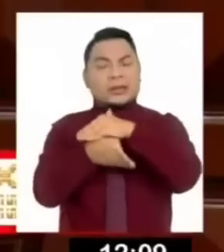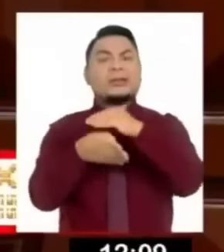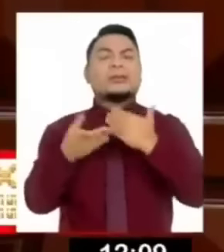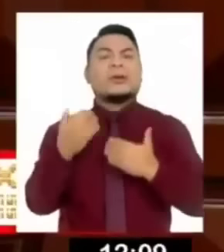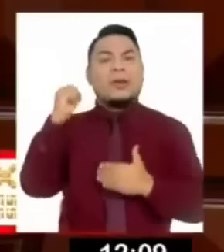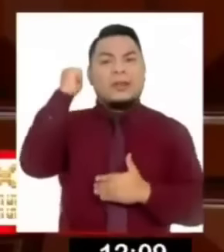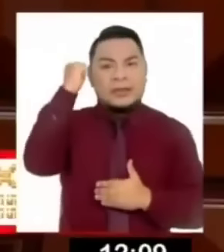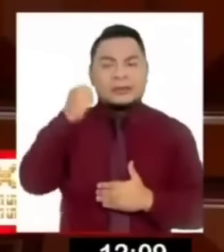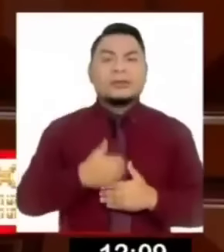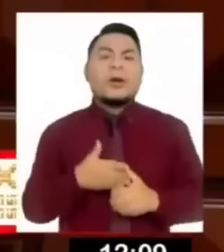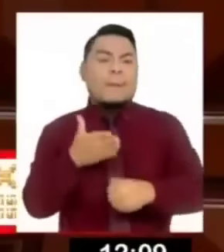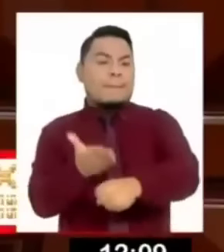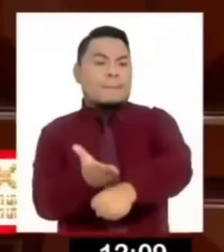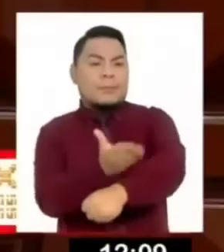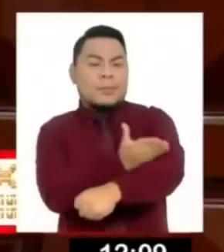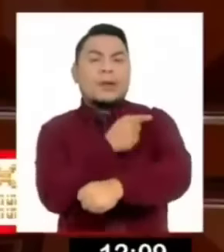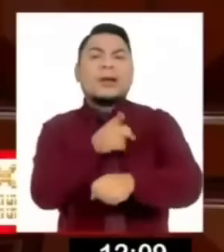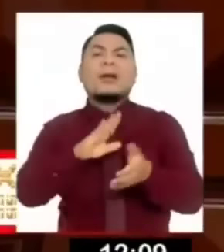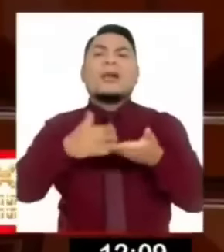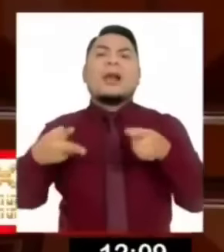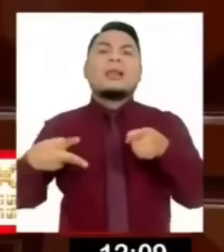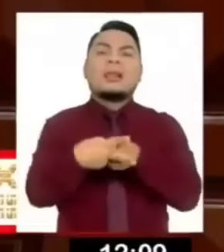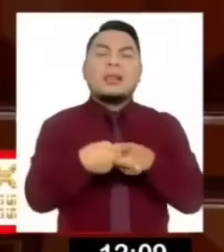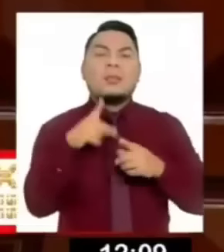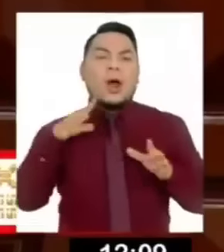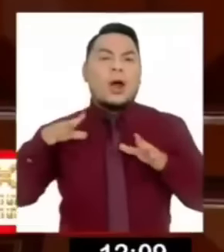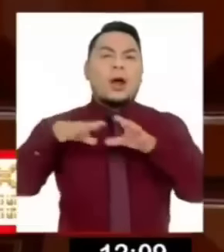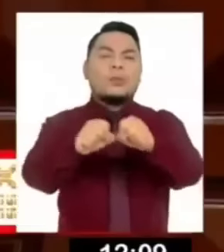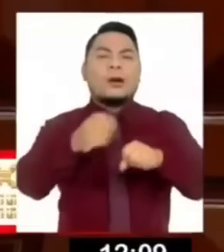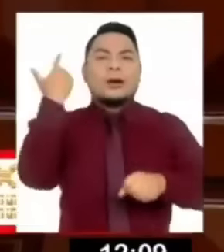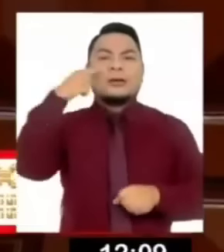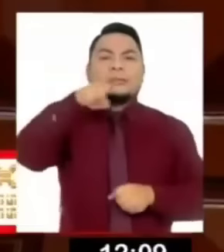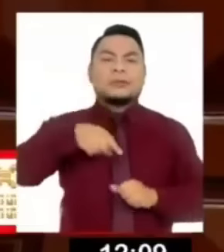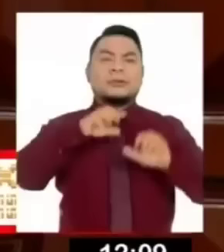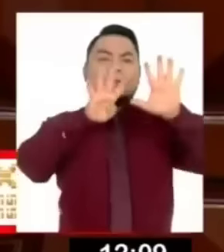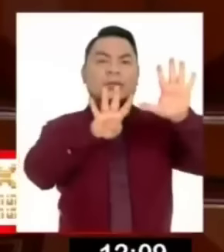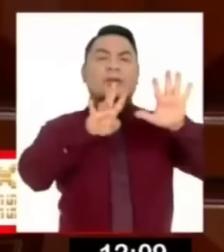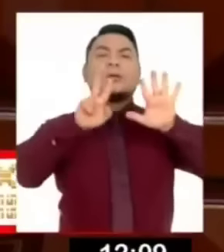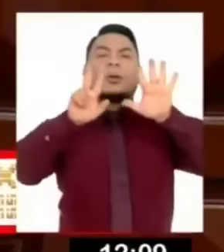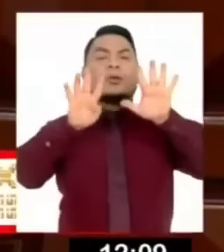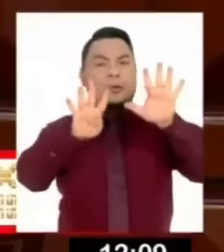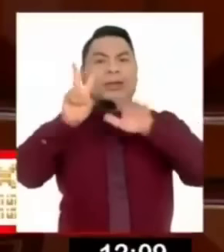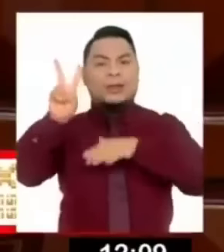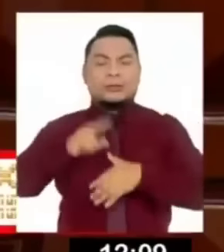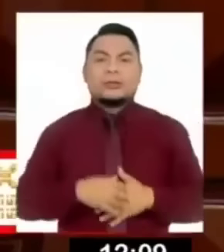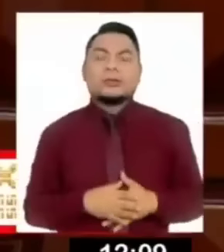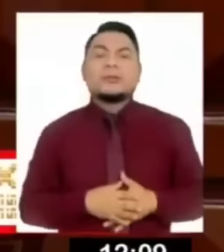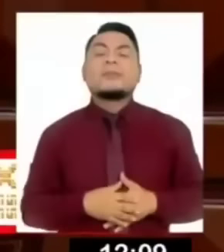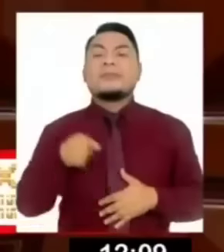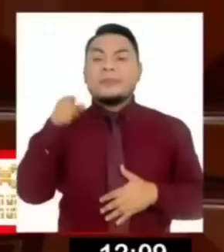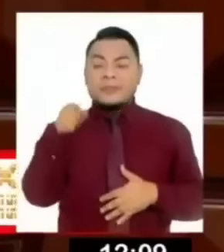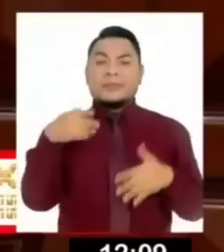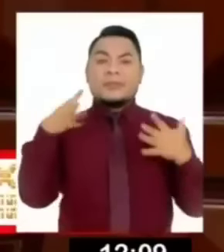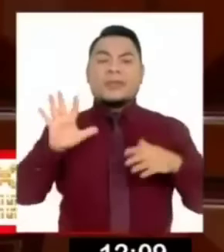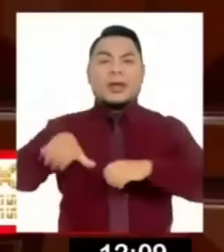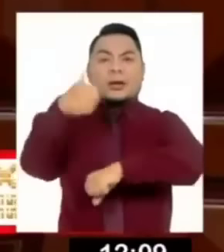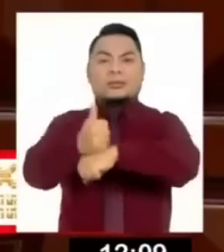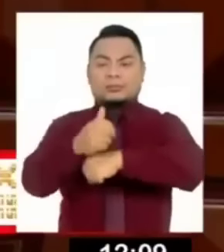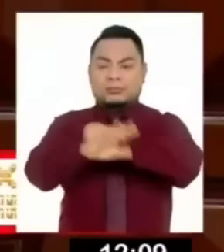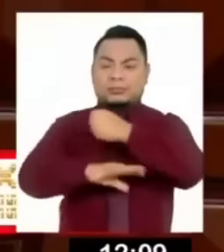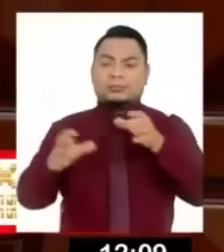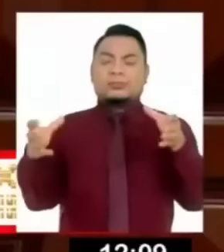derechos, proceso que se vio truncado por el golpe de Estado de 1992, que sentó las bases para